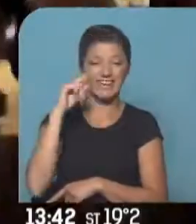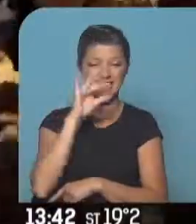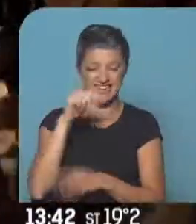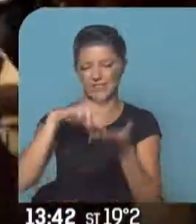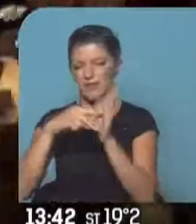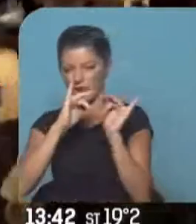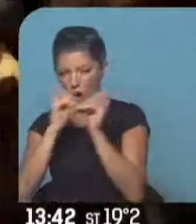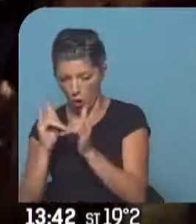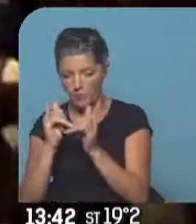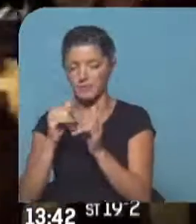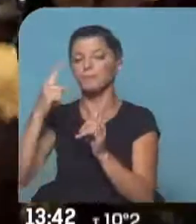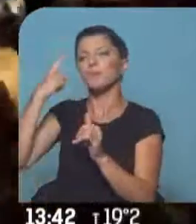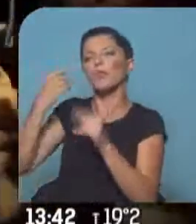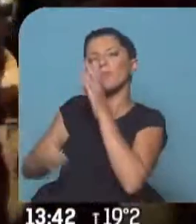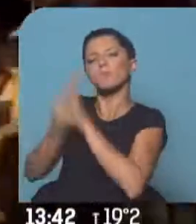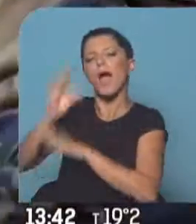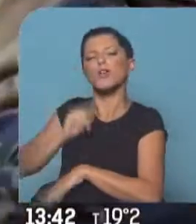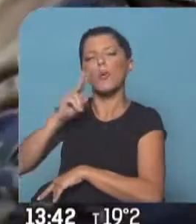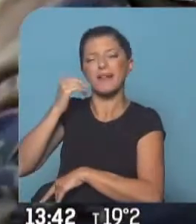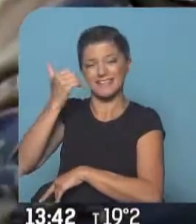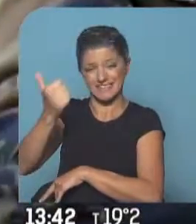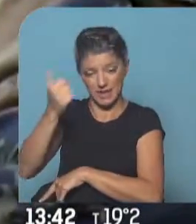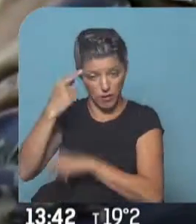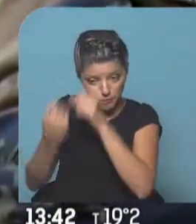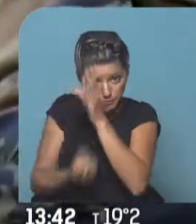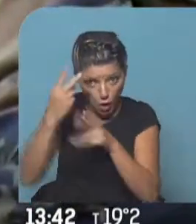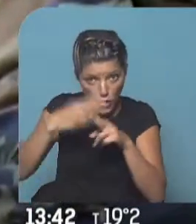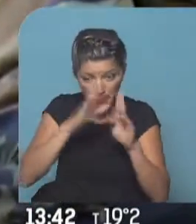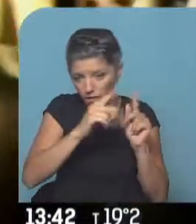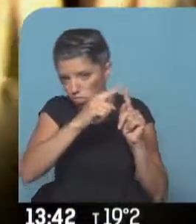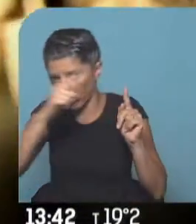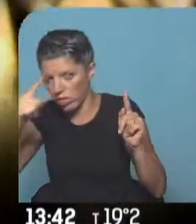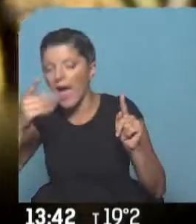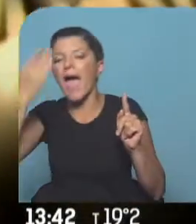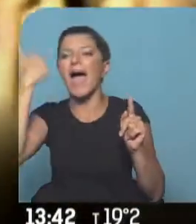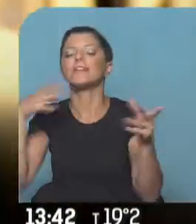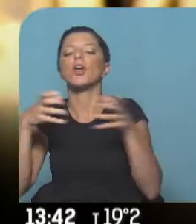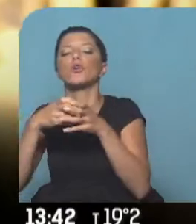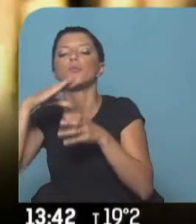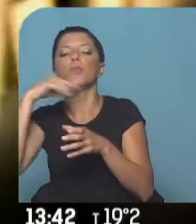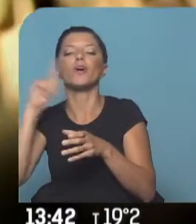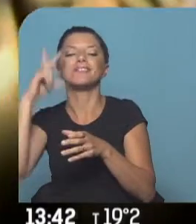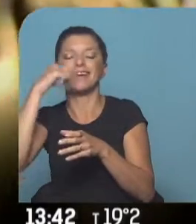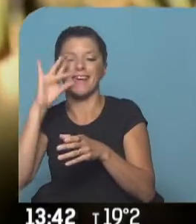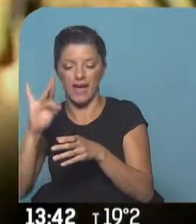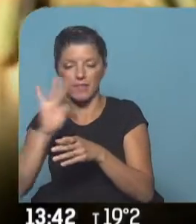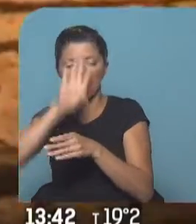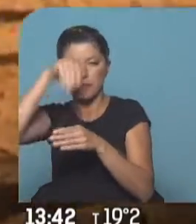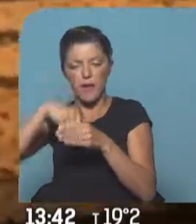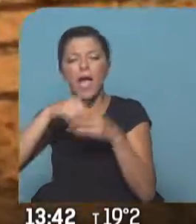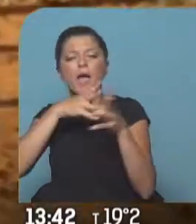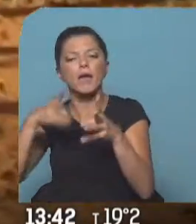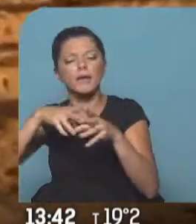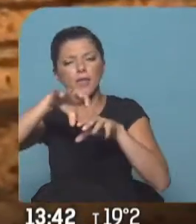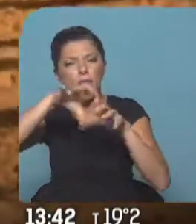a 2006, cuando surgió con su nombre actual como desprendimiento de otra organización yihadista que participó en la guerra de facciones que